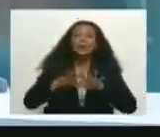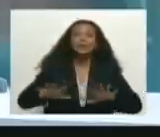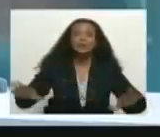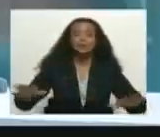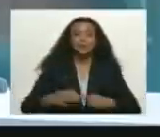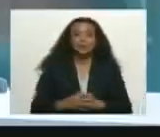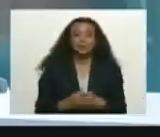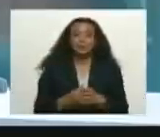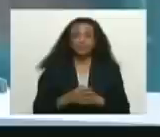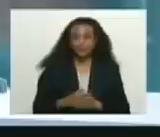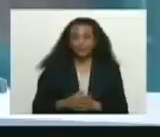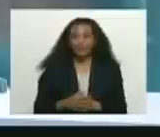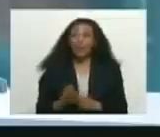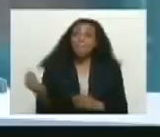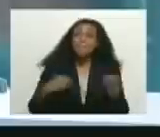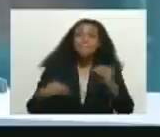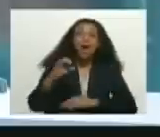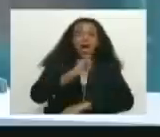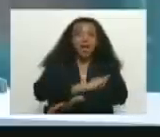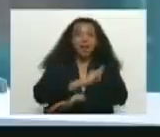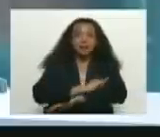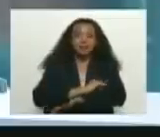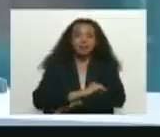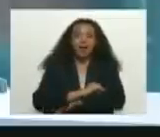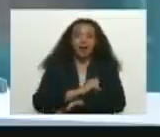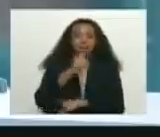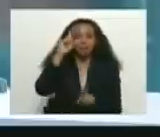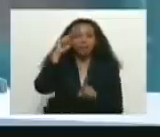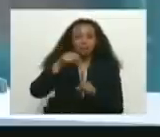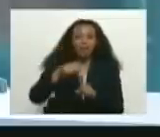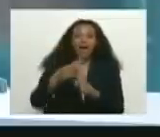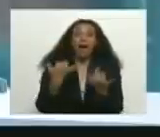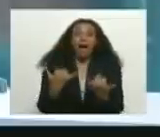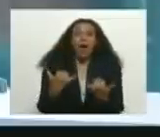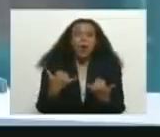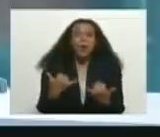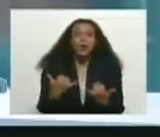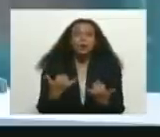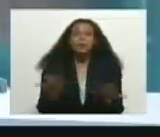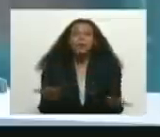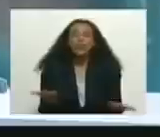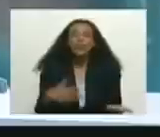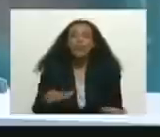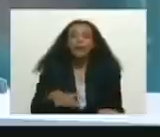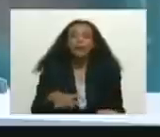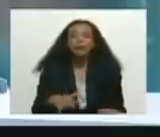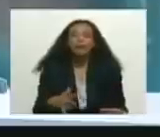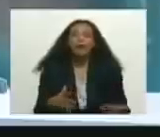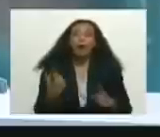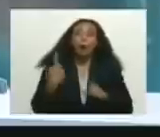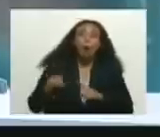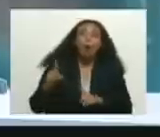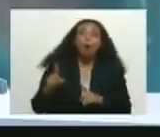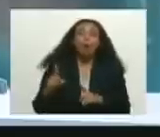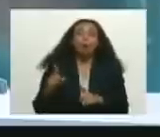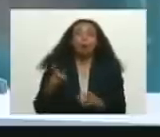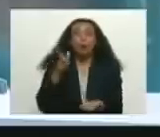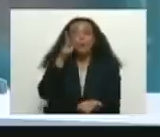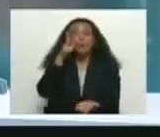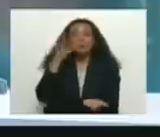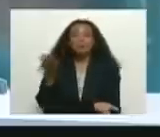pueblo. Más iglesia, nuevo segmento. Y ahora vamos entonces con otro nuevo